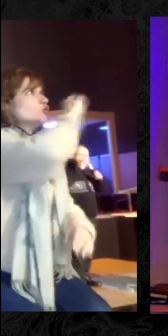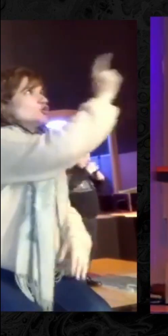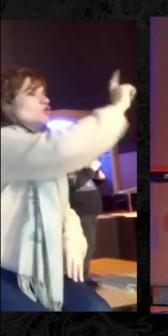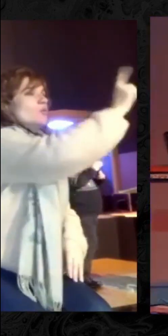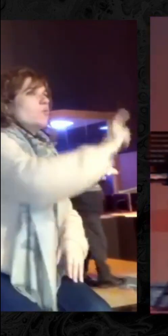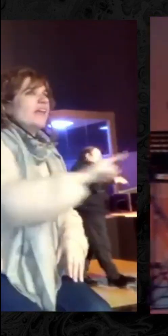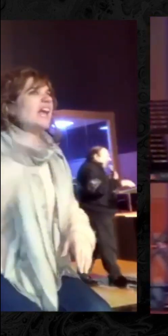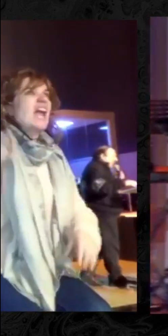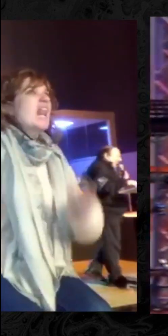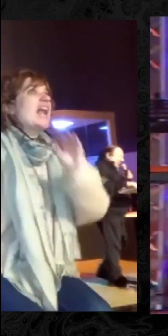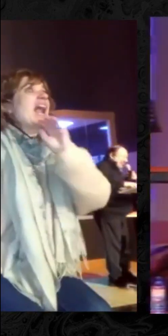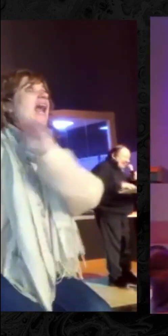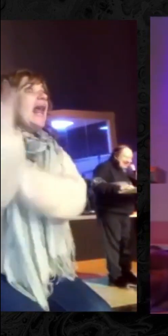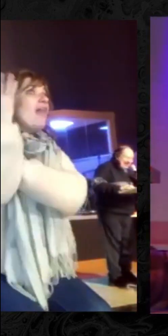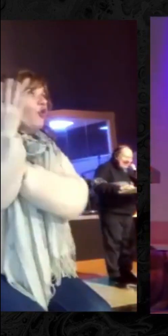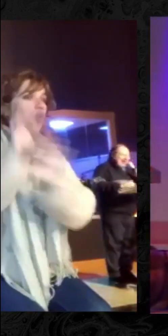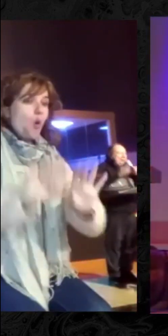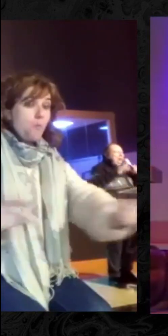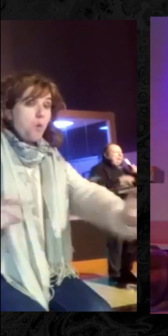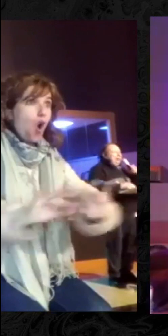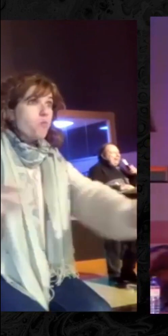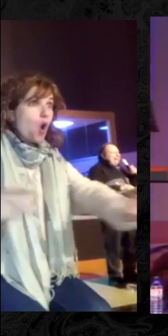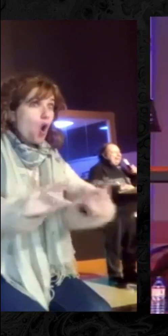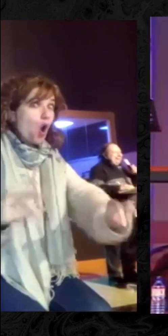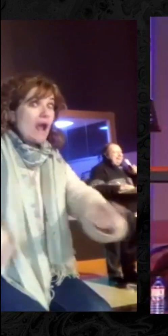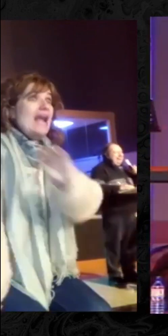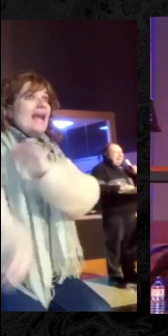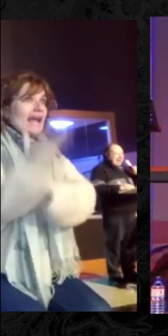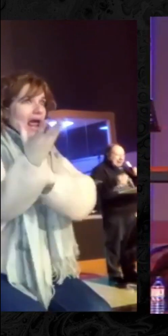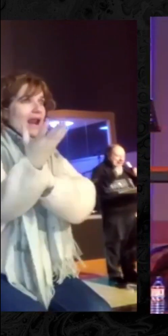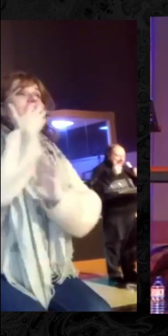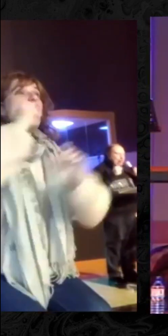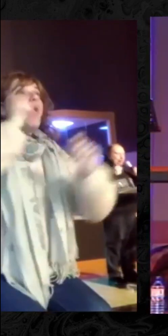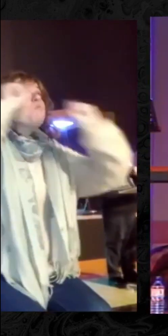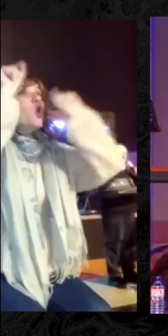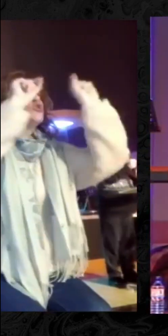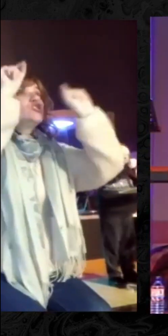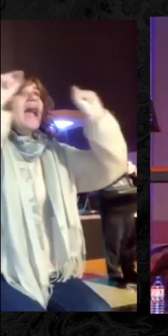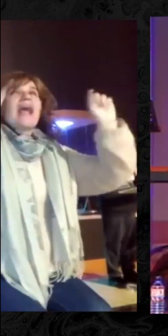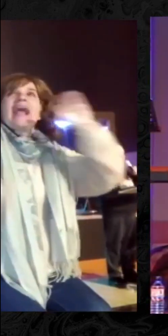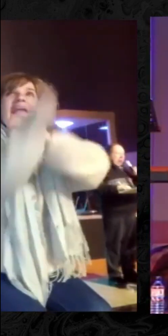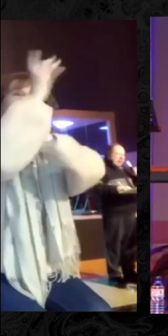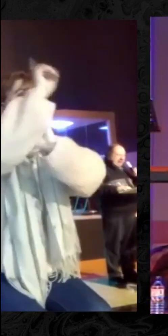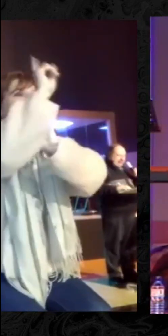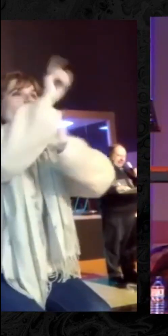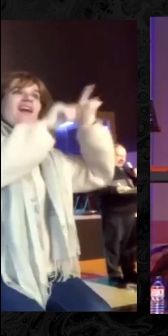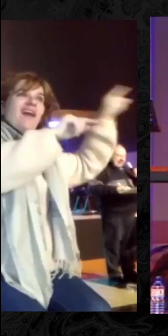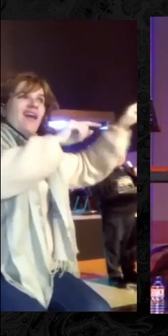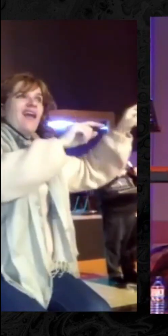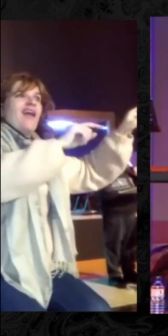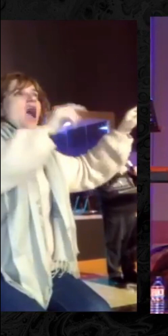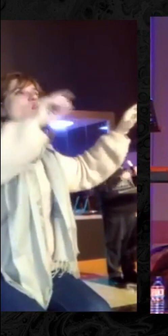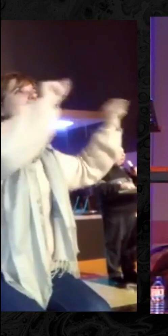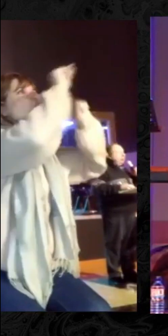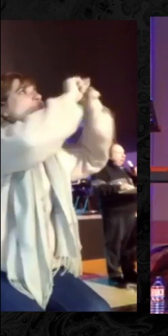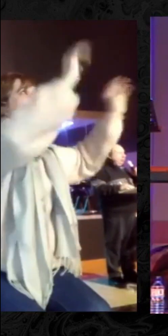Gloria que sos y a su nombre Entonces ellos fueron en contra y